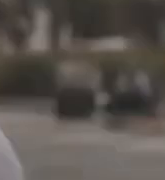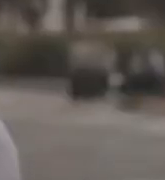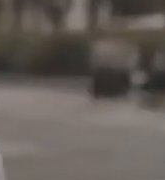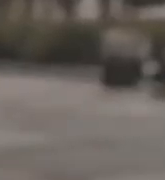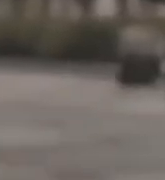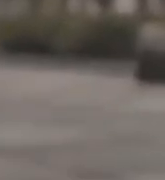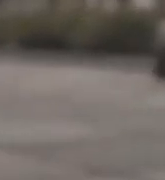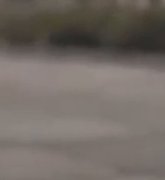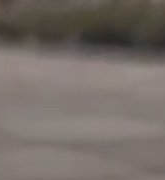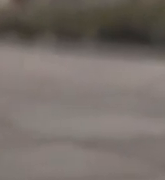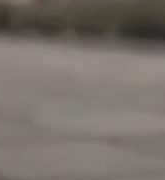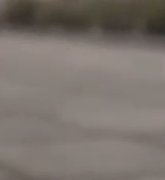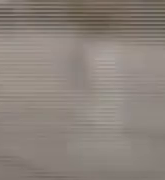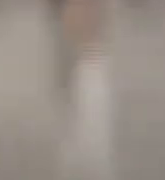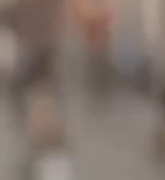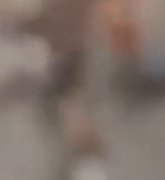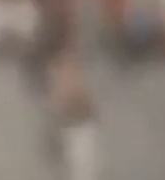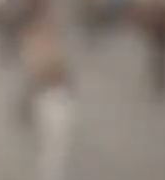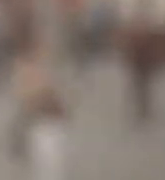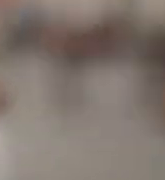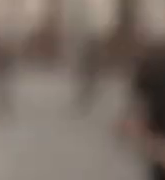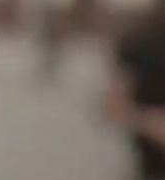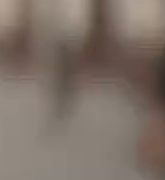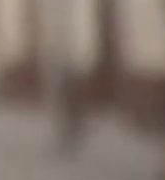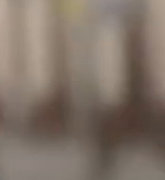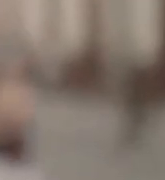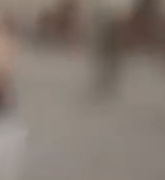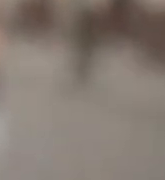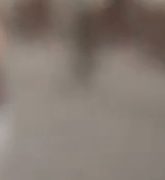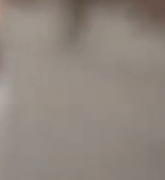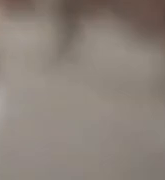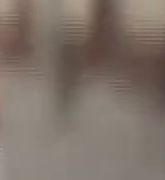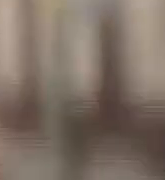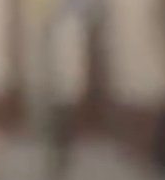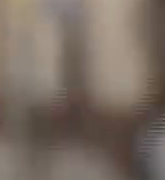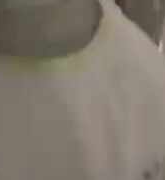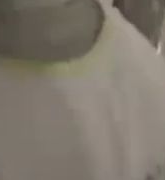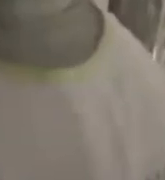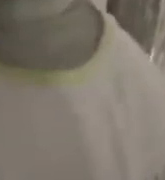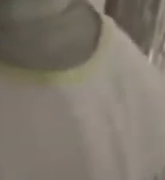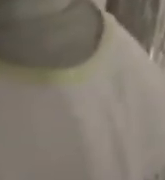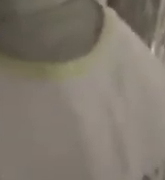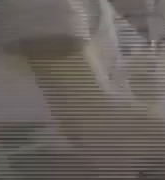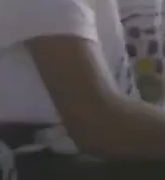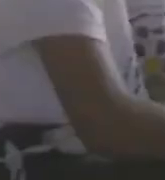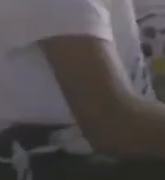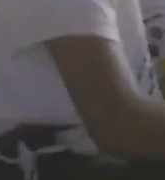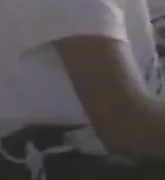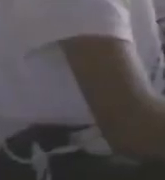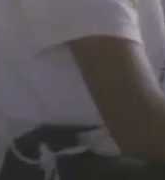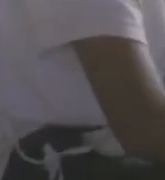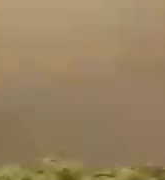We want to transmit everything that we can do, which is litigation for the